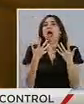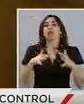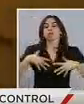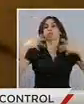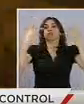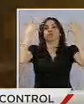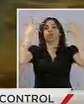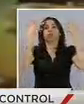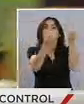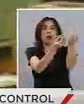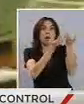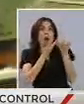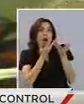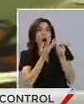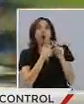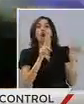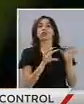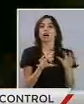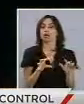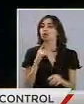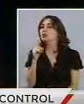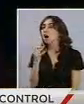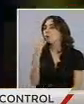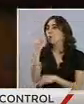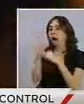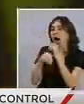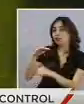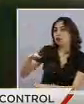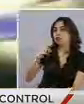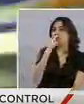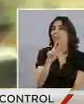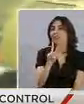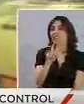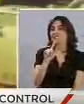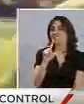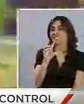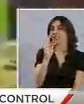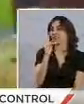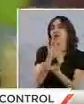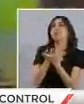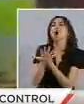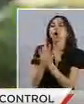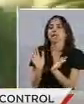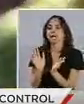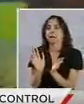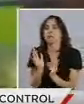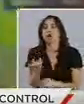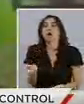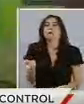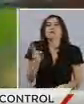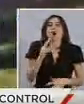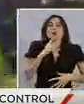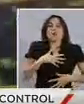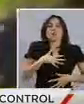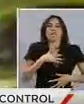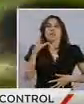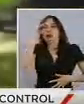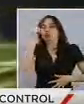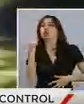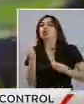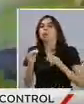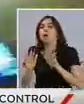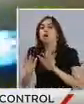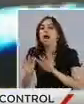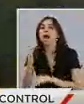exaltado, que me va a comunicar otra cosa totalmente. Mi tiene cuatro años y vivió el 27F, por ejemplo, por ejemplo, y vuelve la sensación de noche, ¿cómo lo calma?